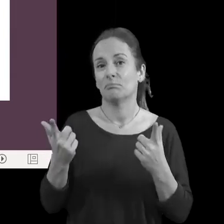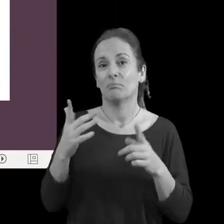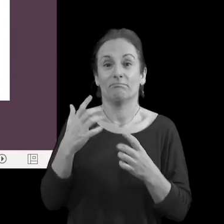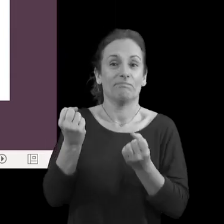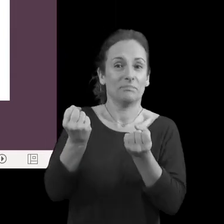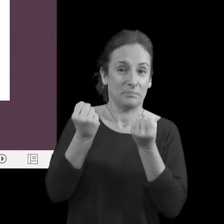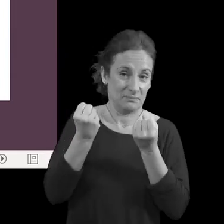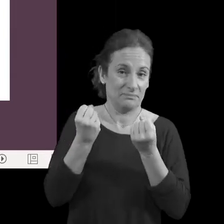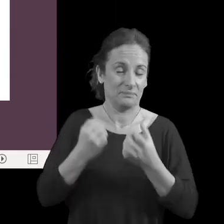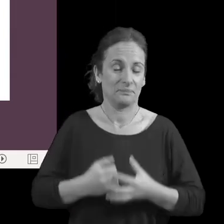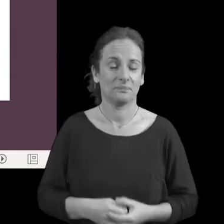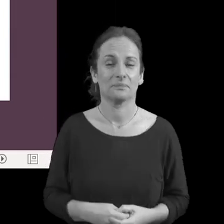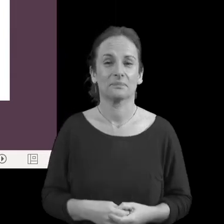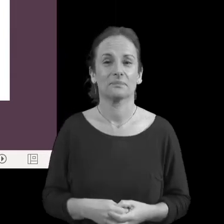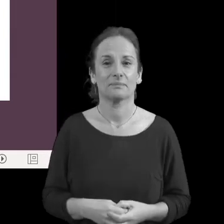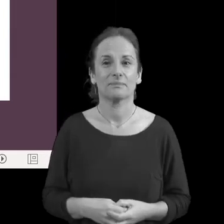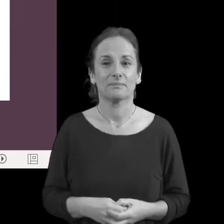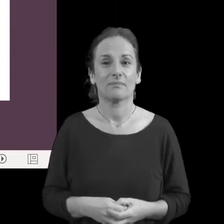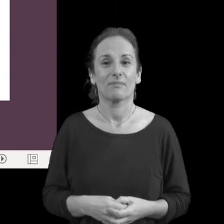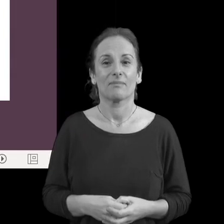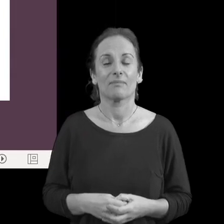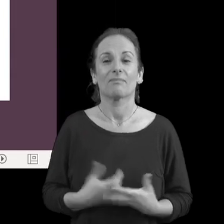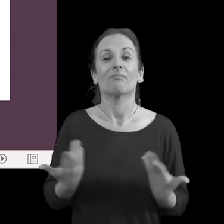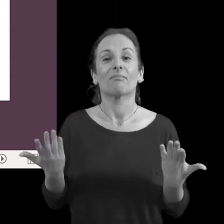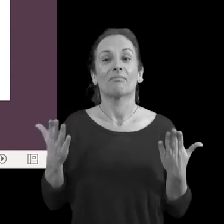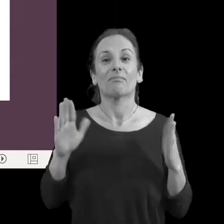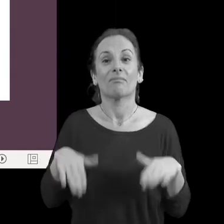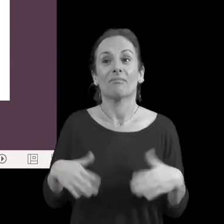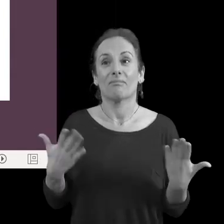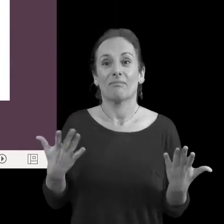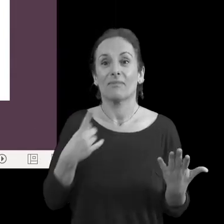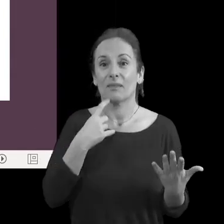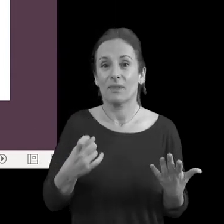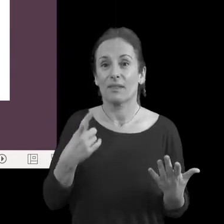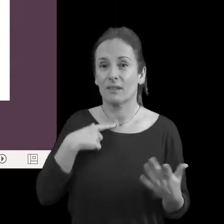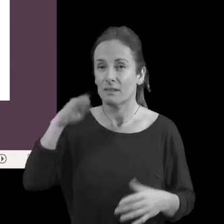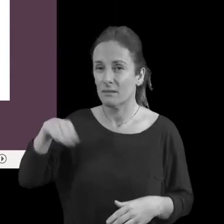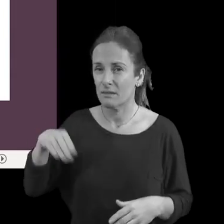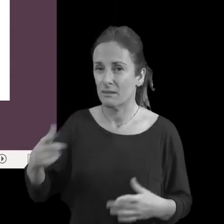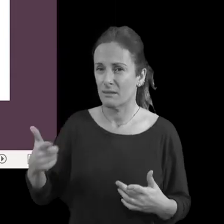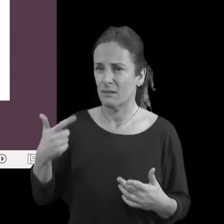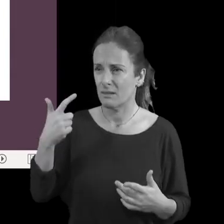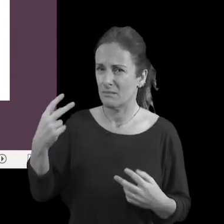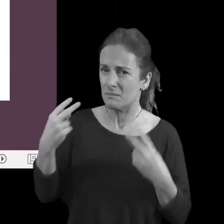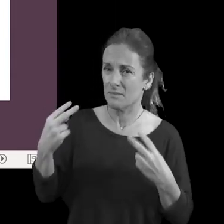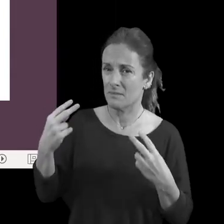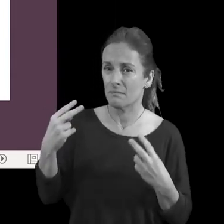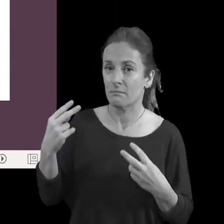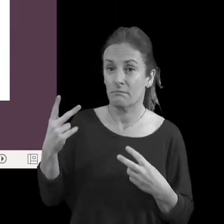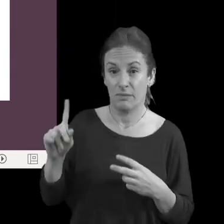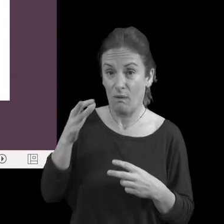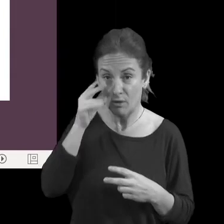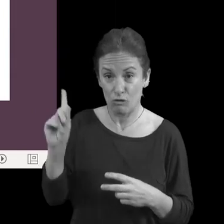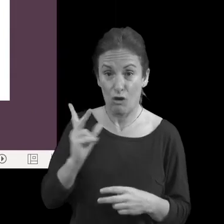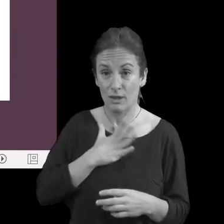¿no? Es una manera de decir que a veces es difícil hacer ver a quien no quiere ver ni saber, y sobre todo sabemos mucho de